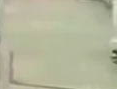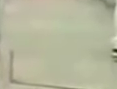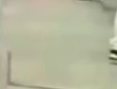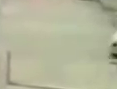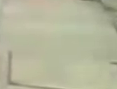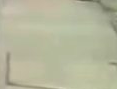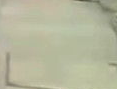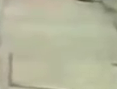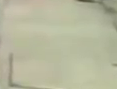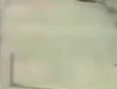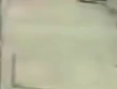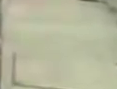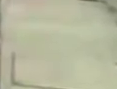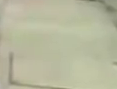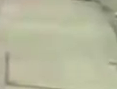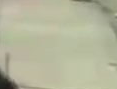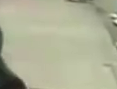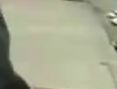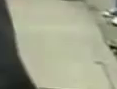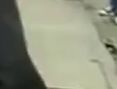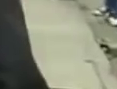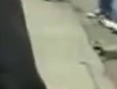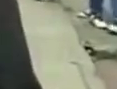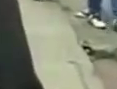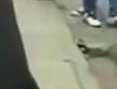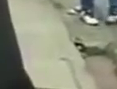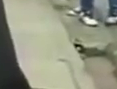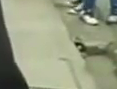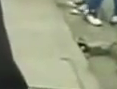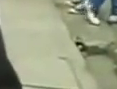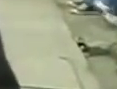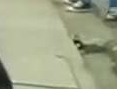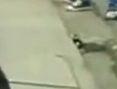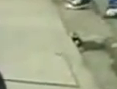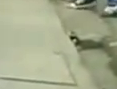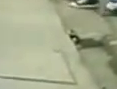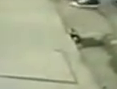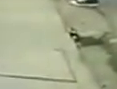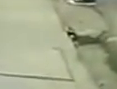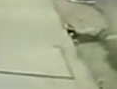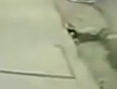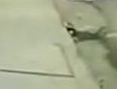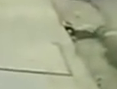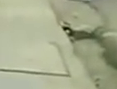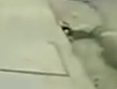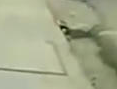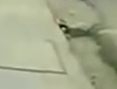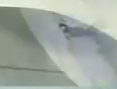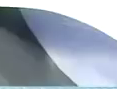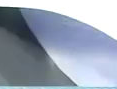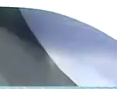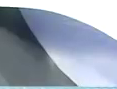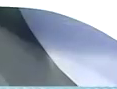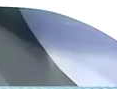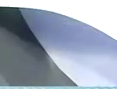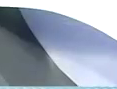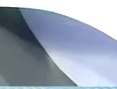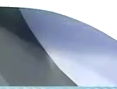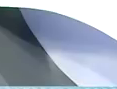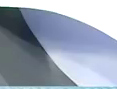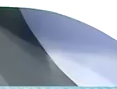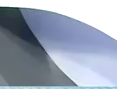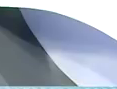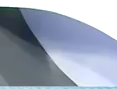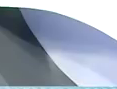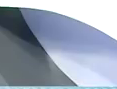la madrugada de este lunes. Con esto, retornamos a estudio, compañeros, amigos televidentes, ustedes, con el desarrollo de más